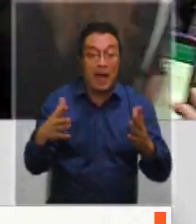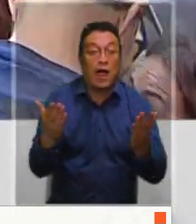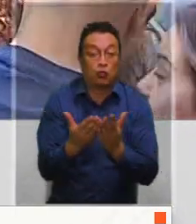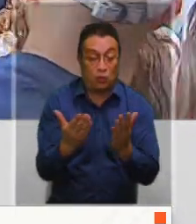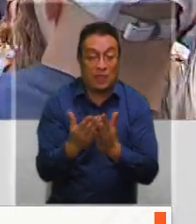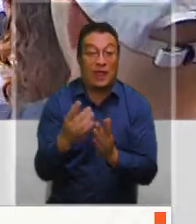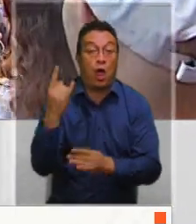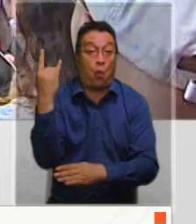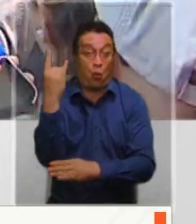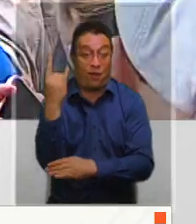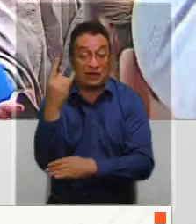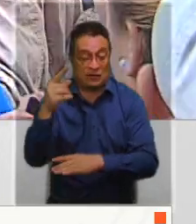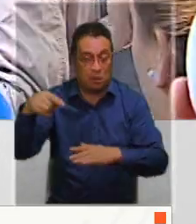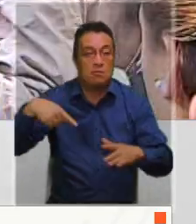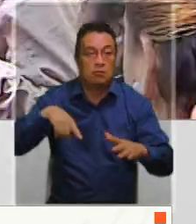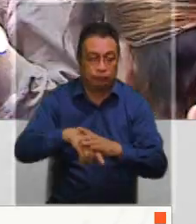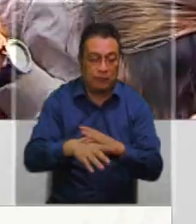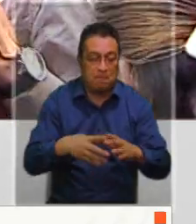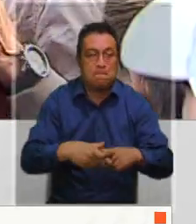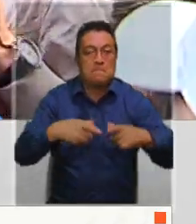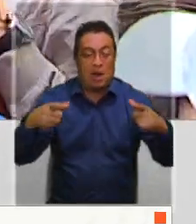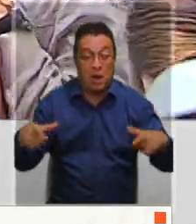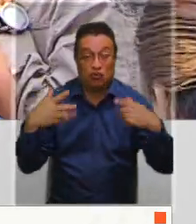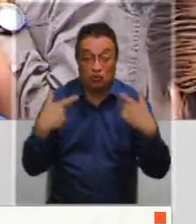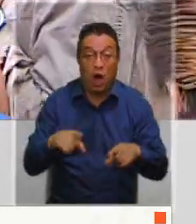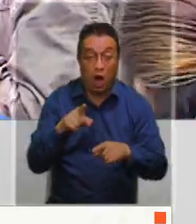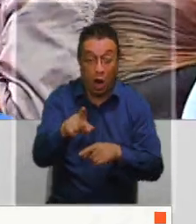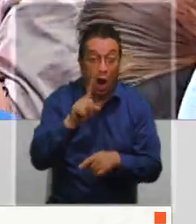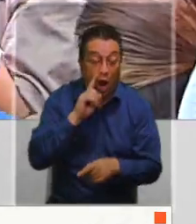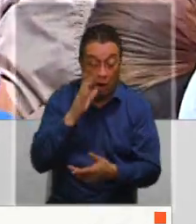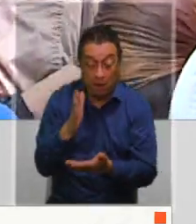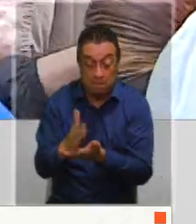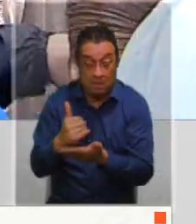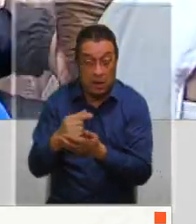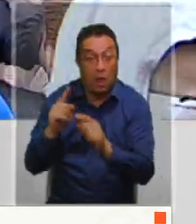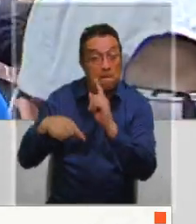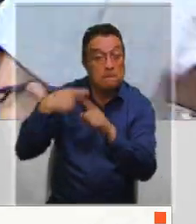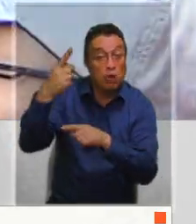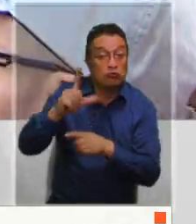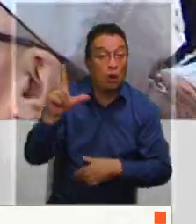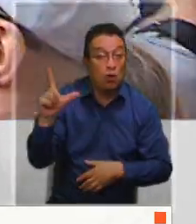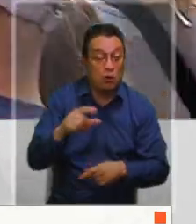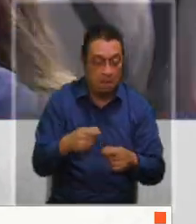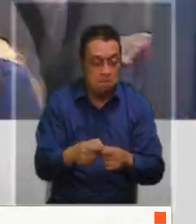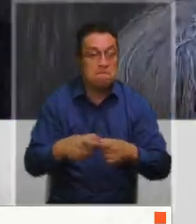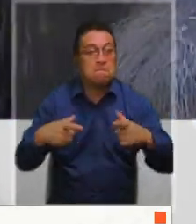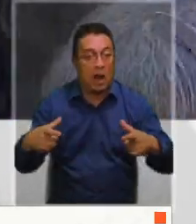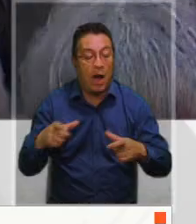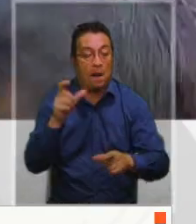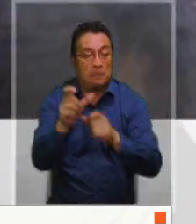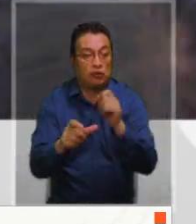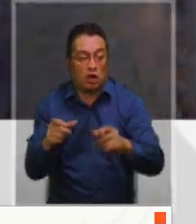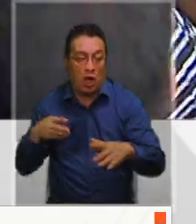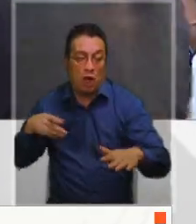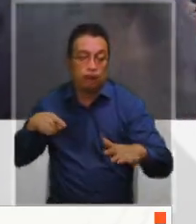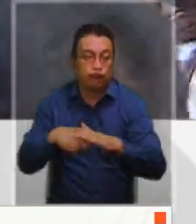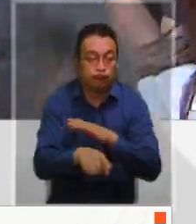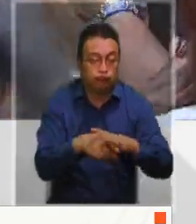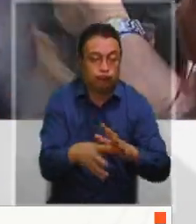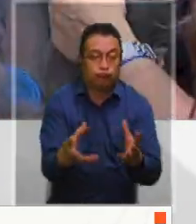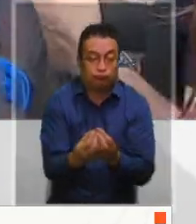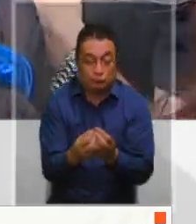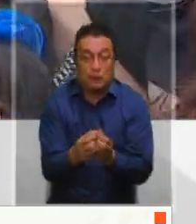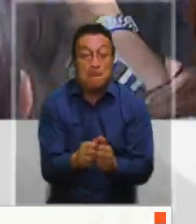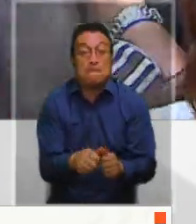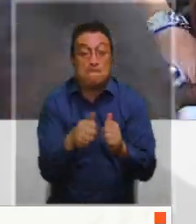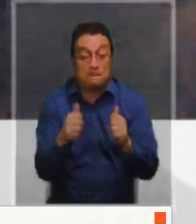la educación superior, por ejemplo. ¿Hay un plan diseñado especialmente para el próximo lunes, considerando ese aumento de flujo, reforzar aún